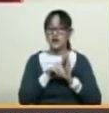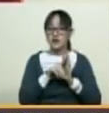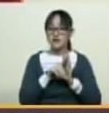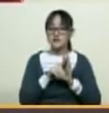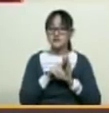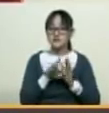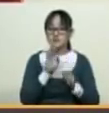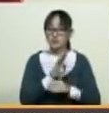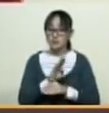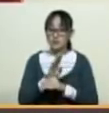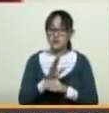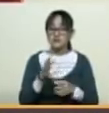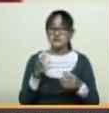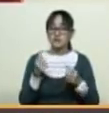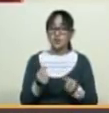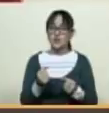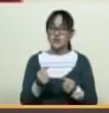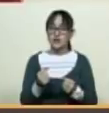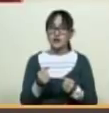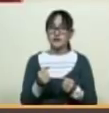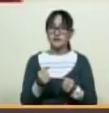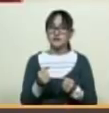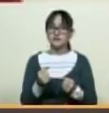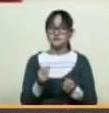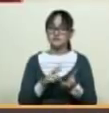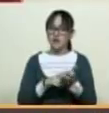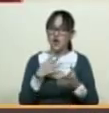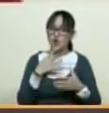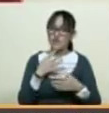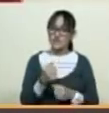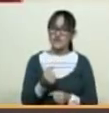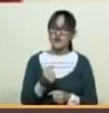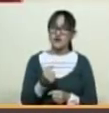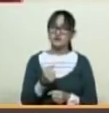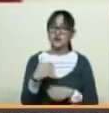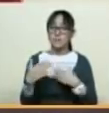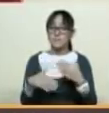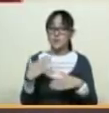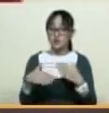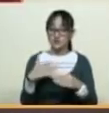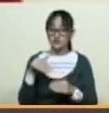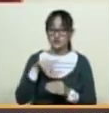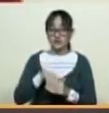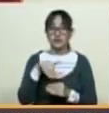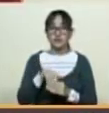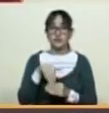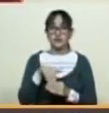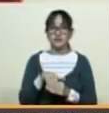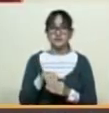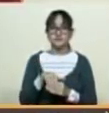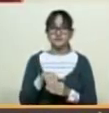ver con la seguridad, la transparencia y la confianza del proceso electoral.